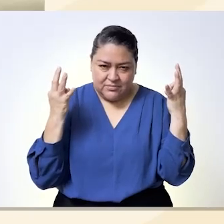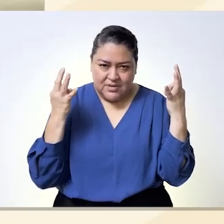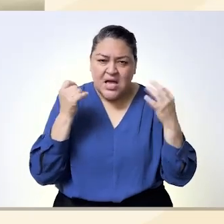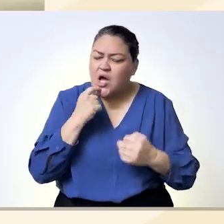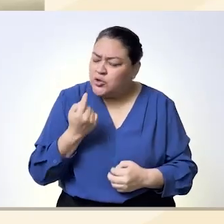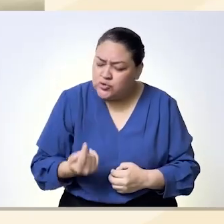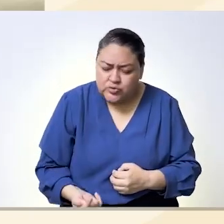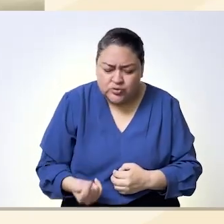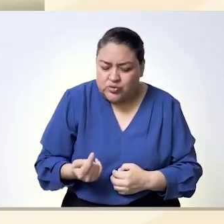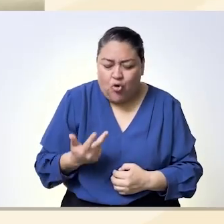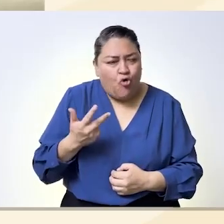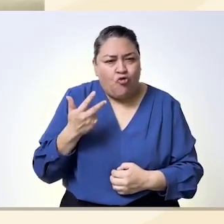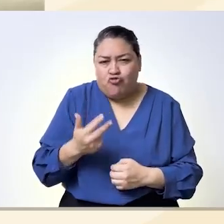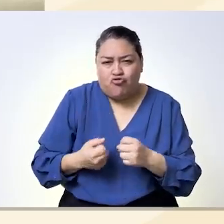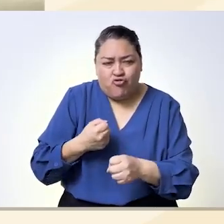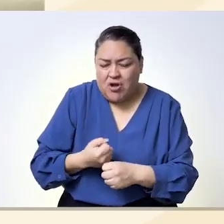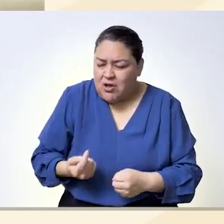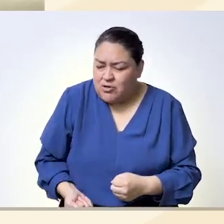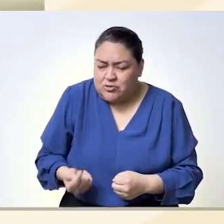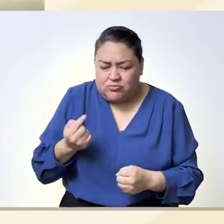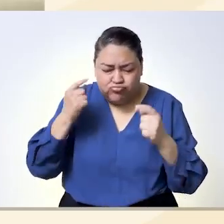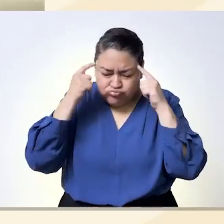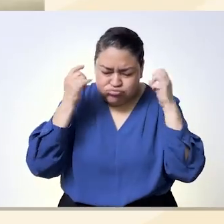neurodivergente, ¿no? Tal vez no en su monasterio,